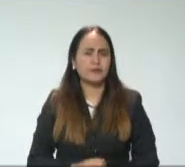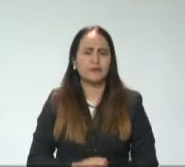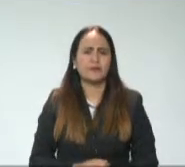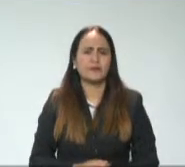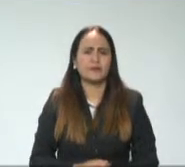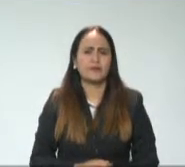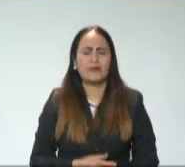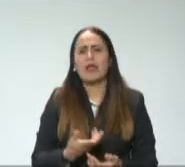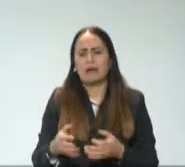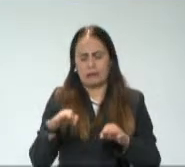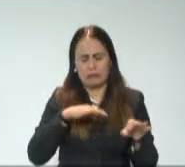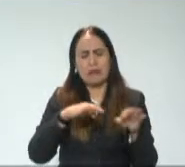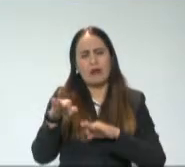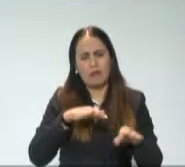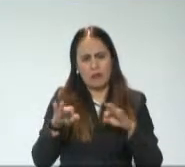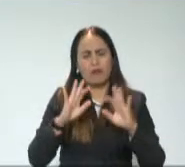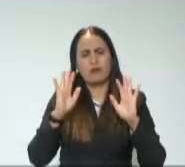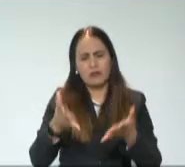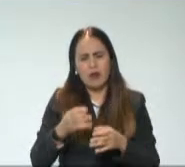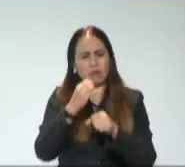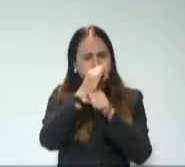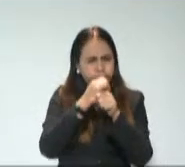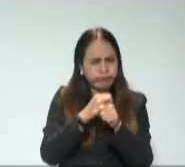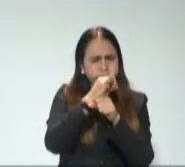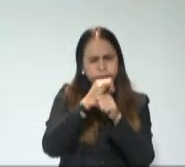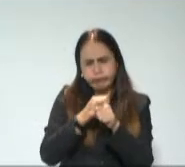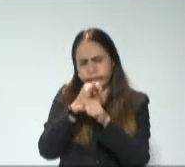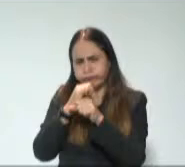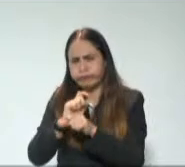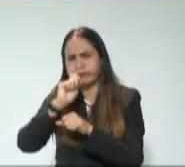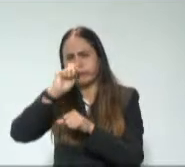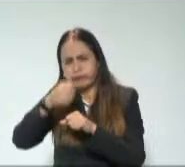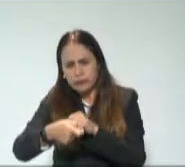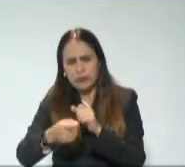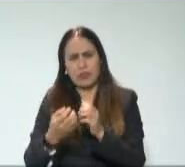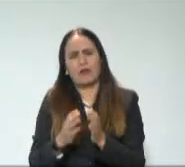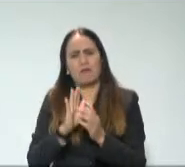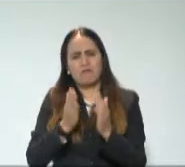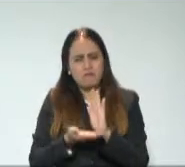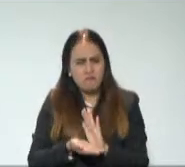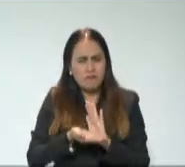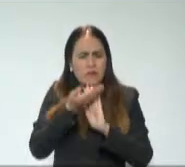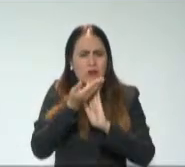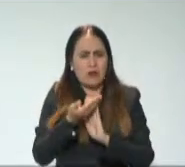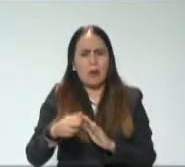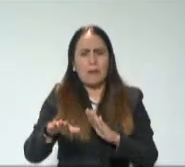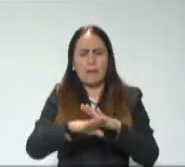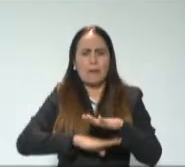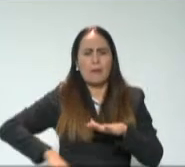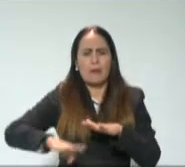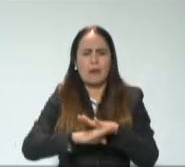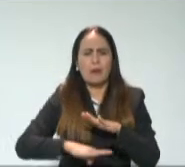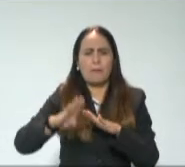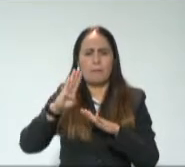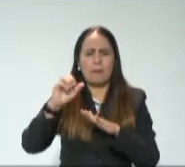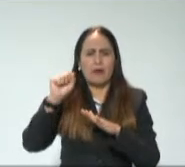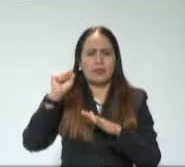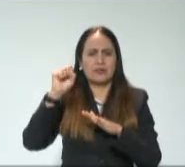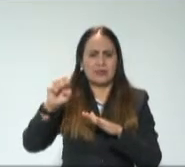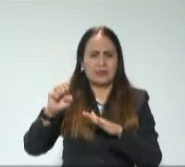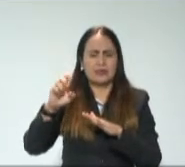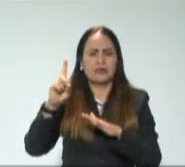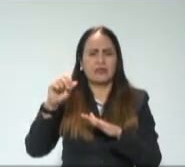del trabajo ya avanzado de hacer disponible eh eh este las bases de datos y avanzar más a la